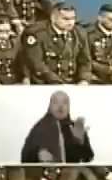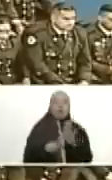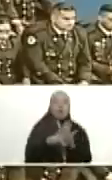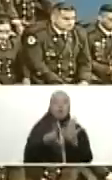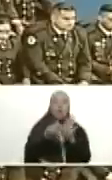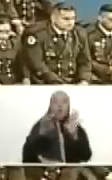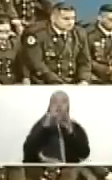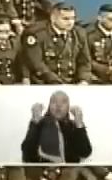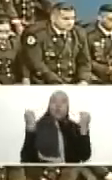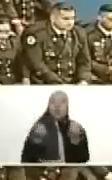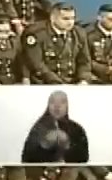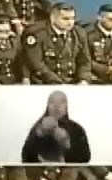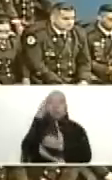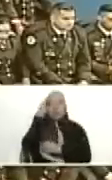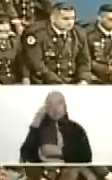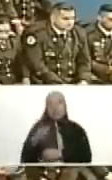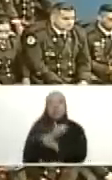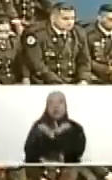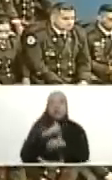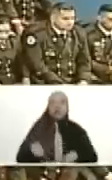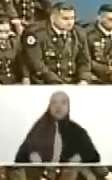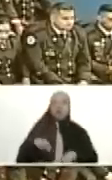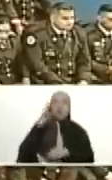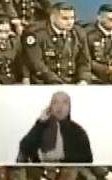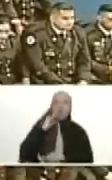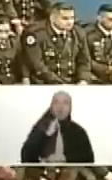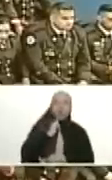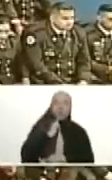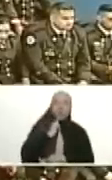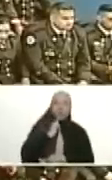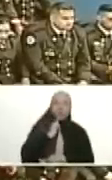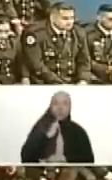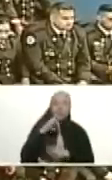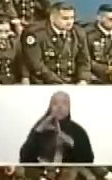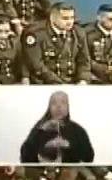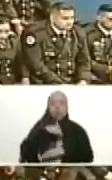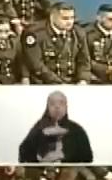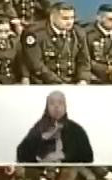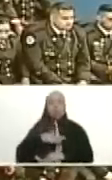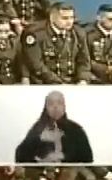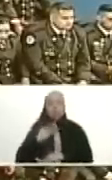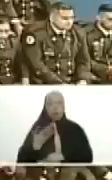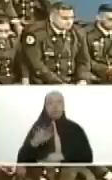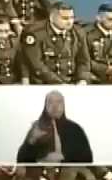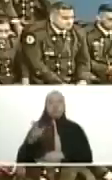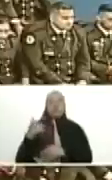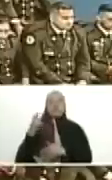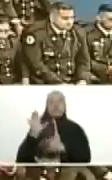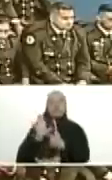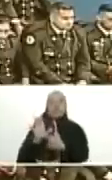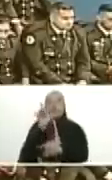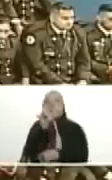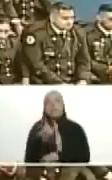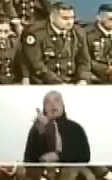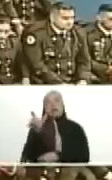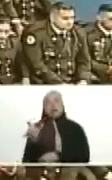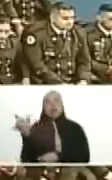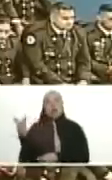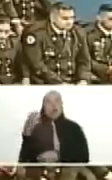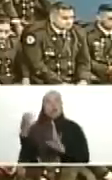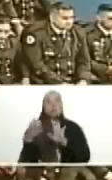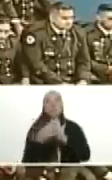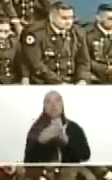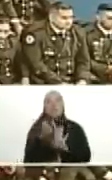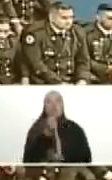de la Fuerza Armada Nacional Bolivariana, y en uso de las facultades conferidas, se asciende al personal de oficiales y tropas